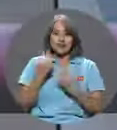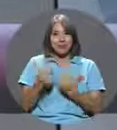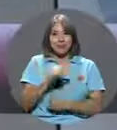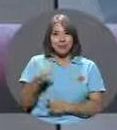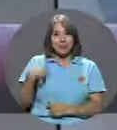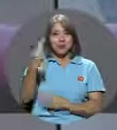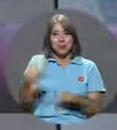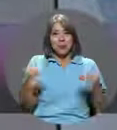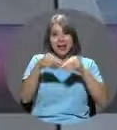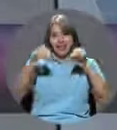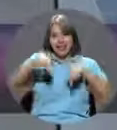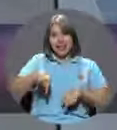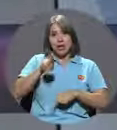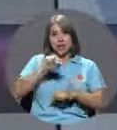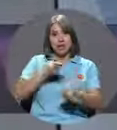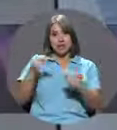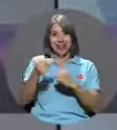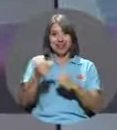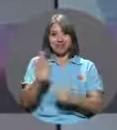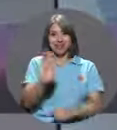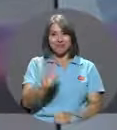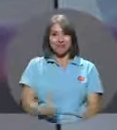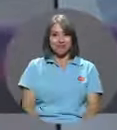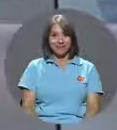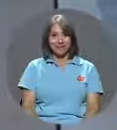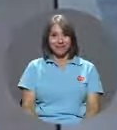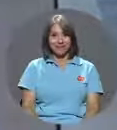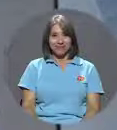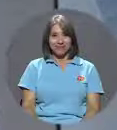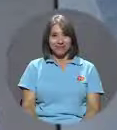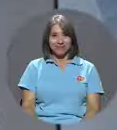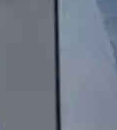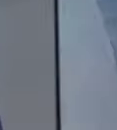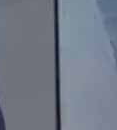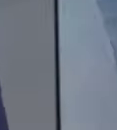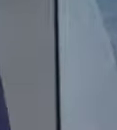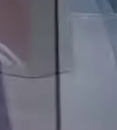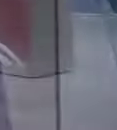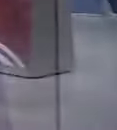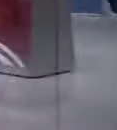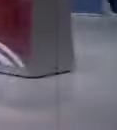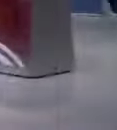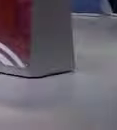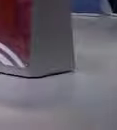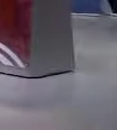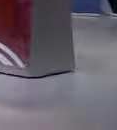acompañarnos, les esperamos la próxima semana con más aquí en Una Mirada. Hasta pronto.